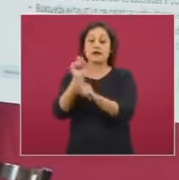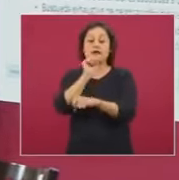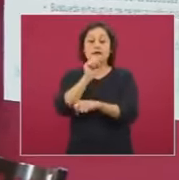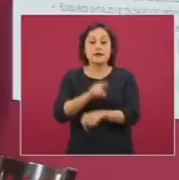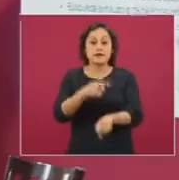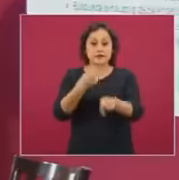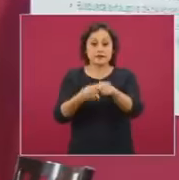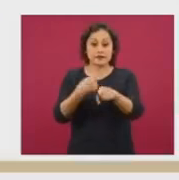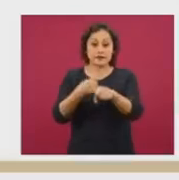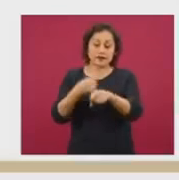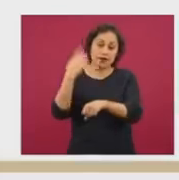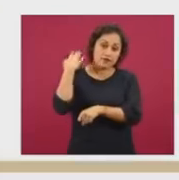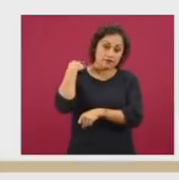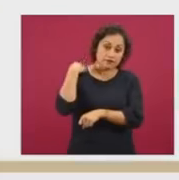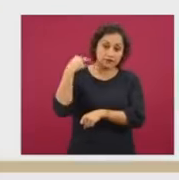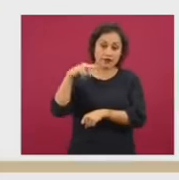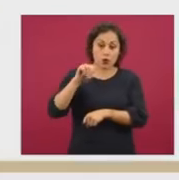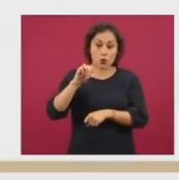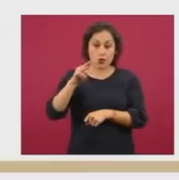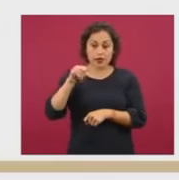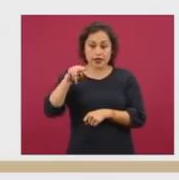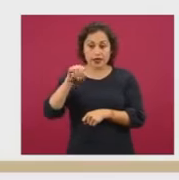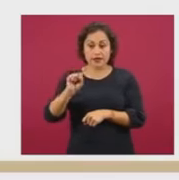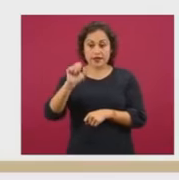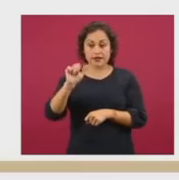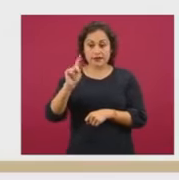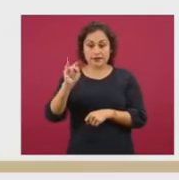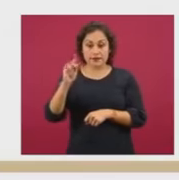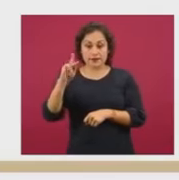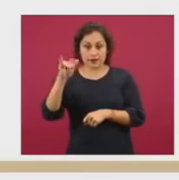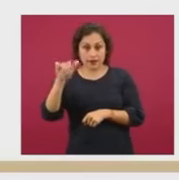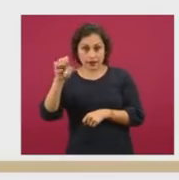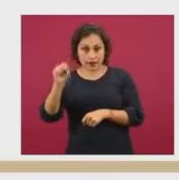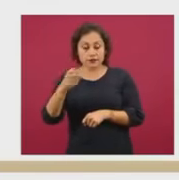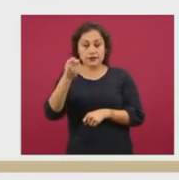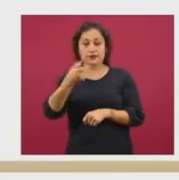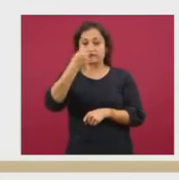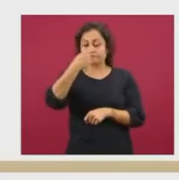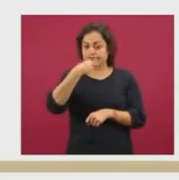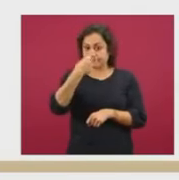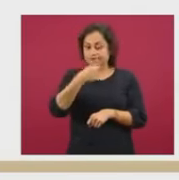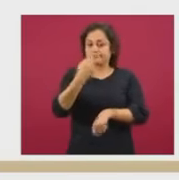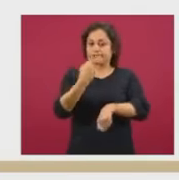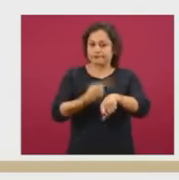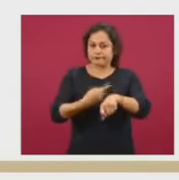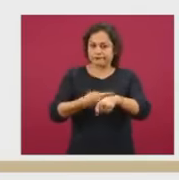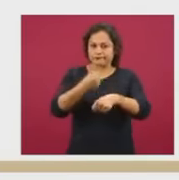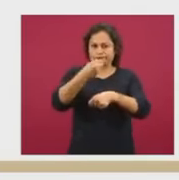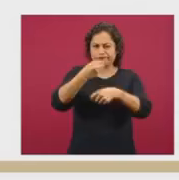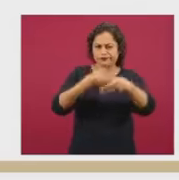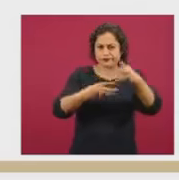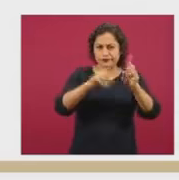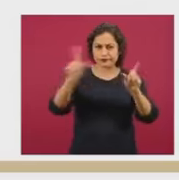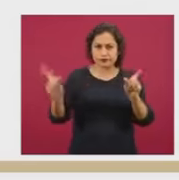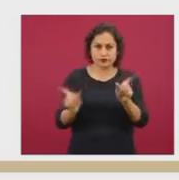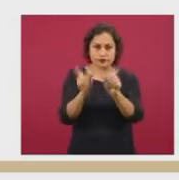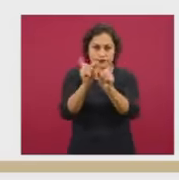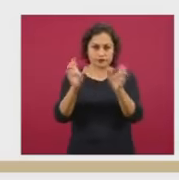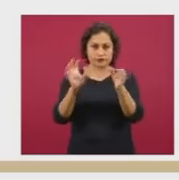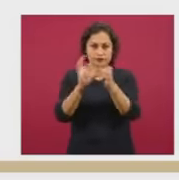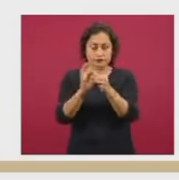atípicas o distrés respiratorio, que también fue de las formas que se ha expresado. Tomando en cuenta esto, de